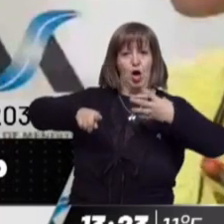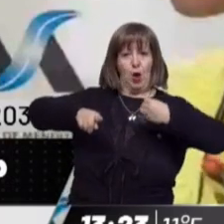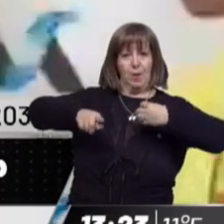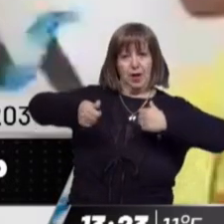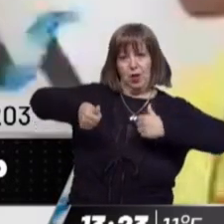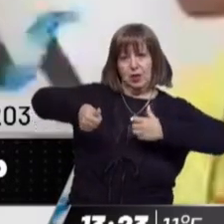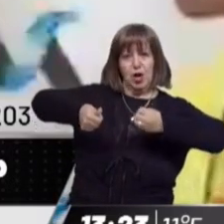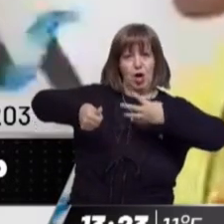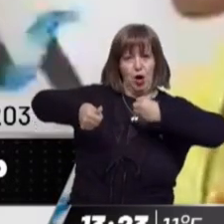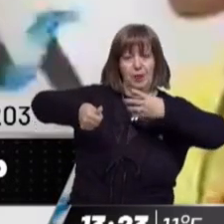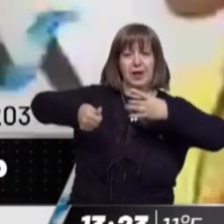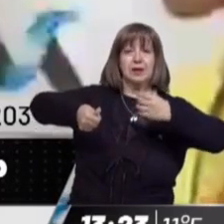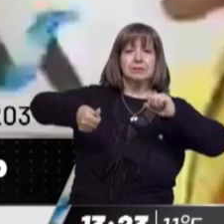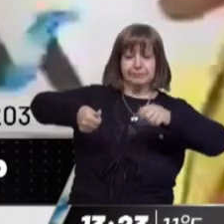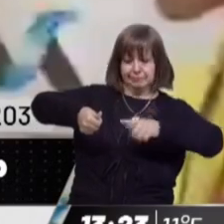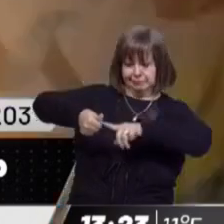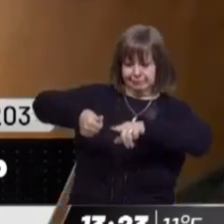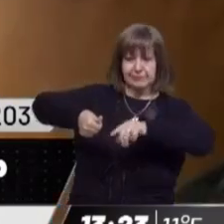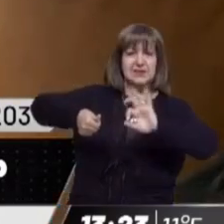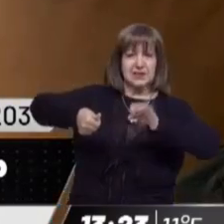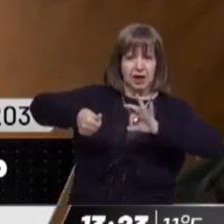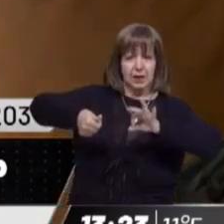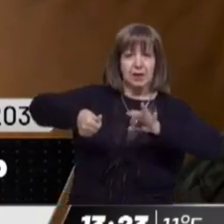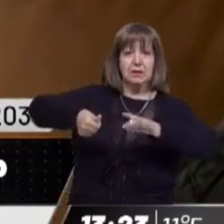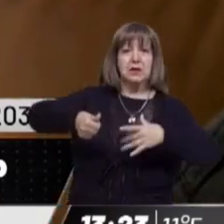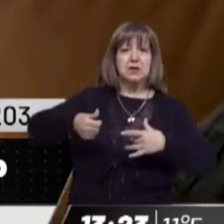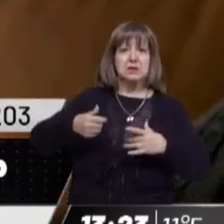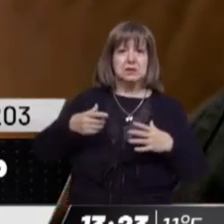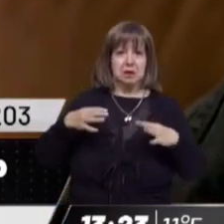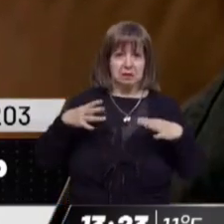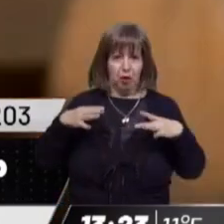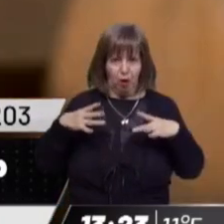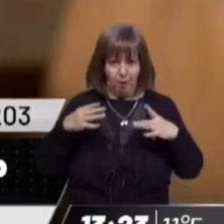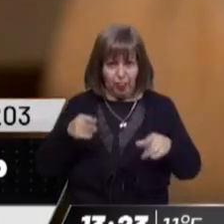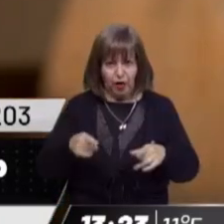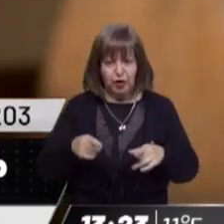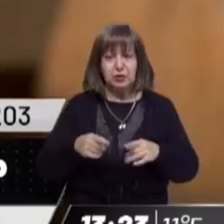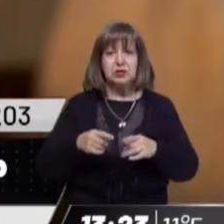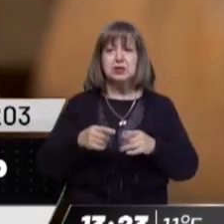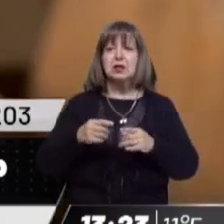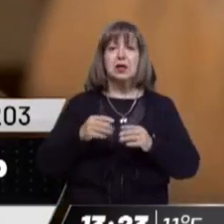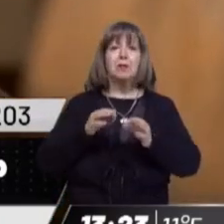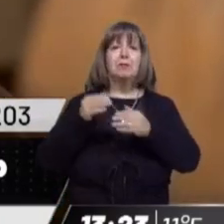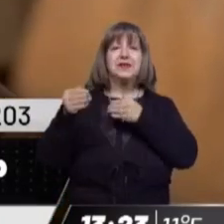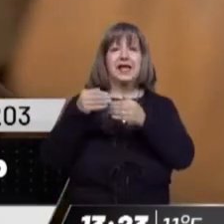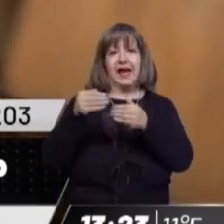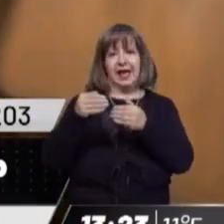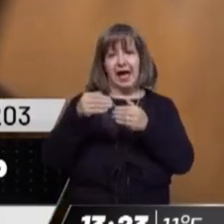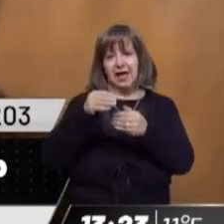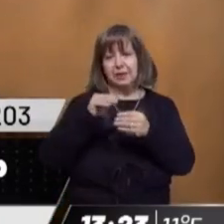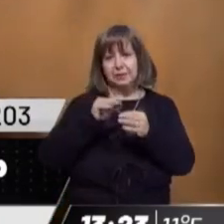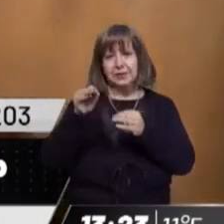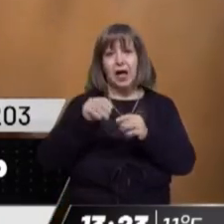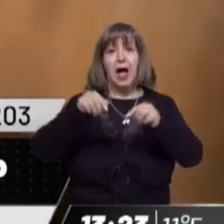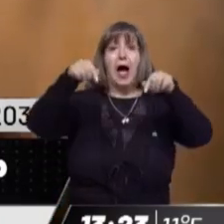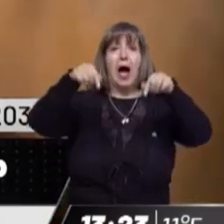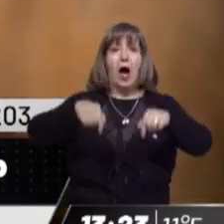vamos a ahorrar trámites, traslados, bueno, todo esto. ¿Cuántas cabinas a partir de julio? Bueno, por ahora tenemos